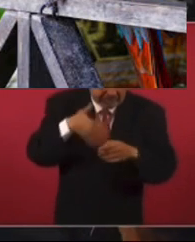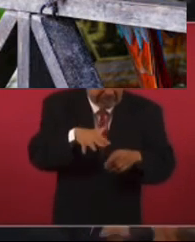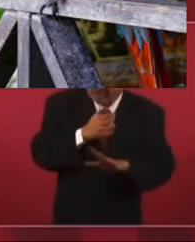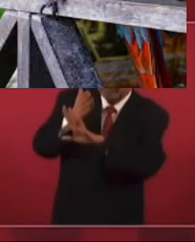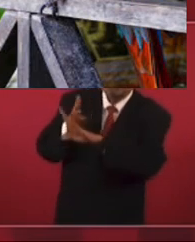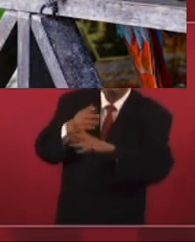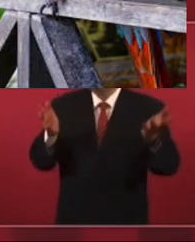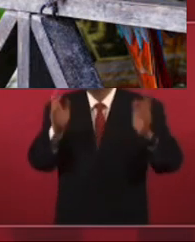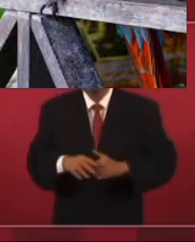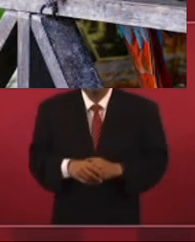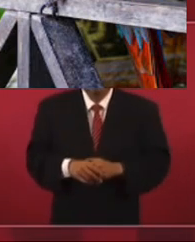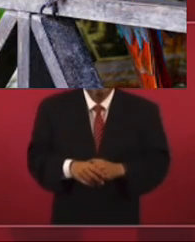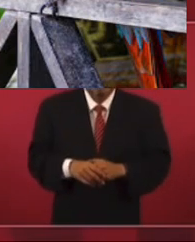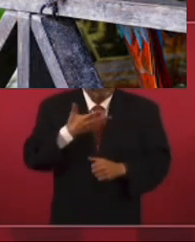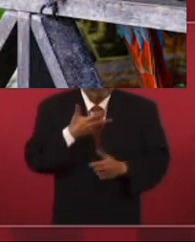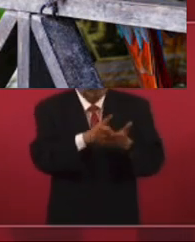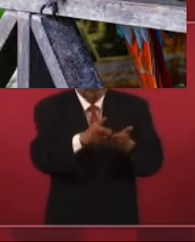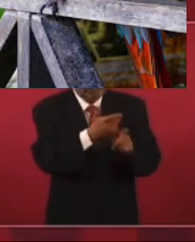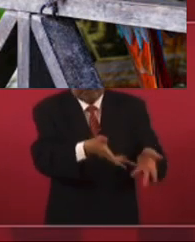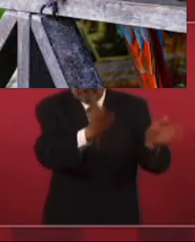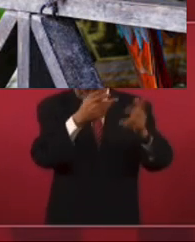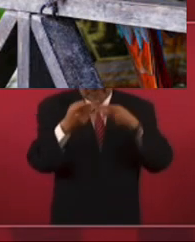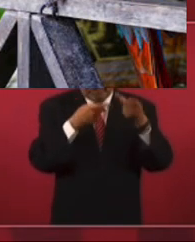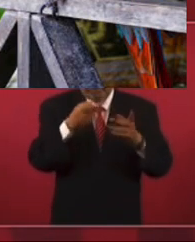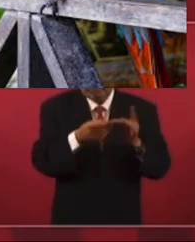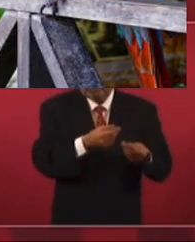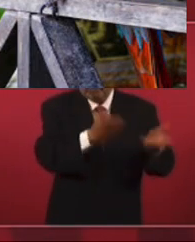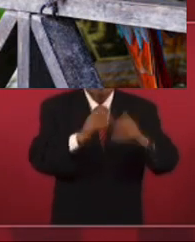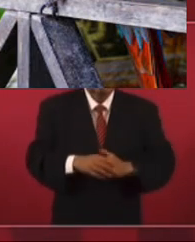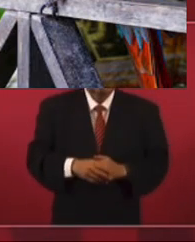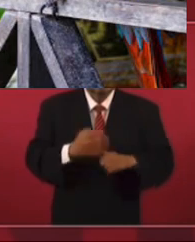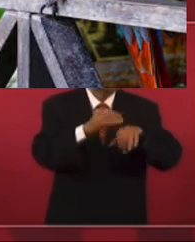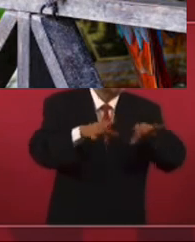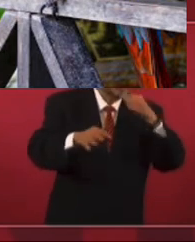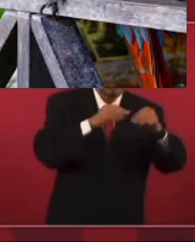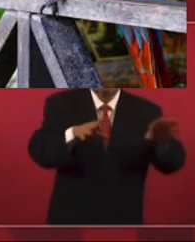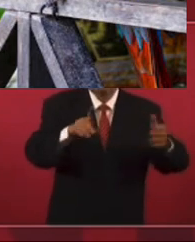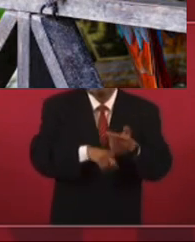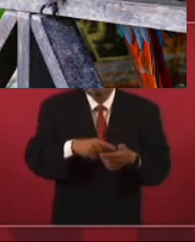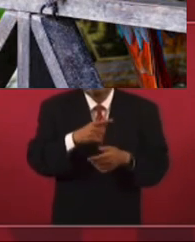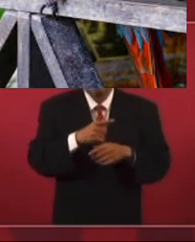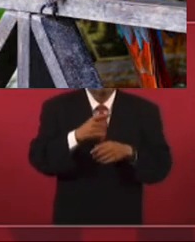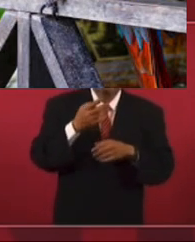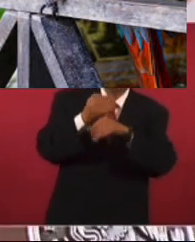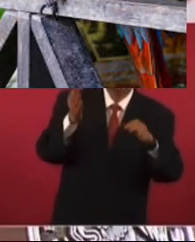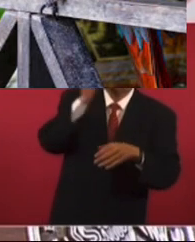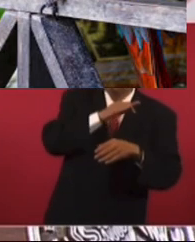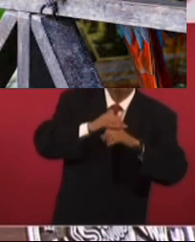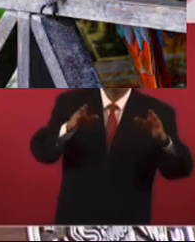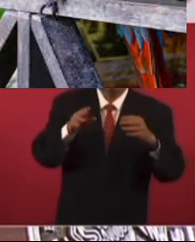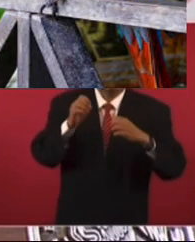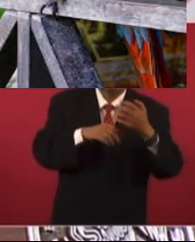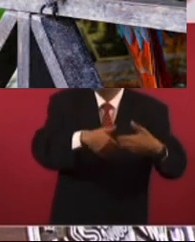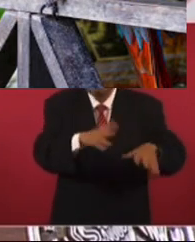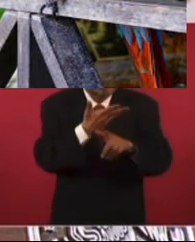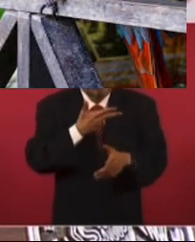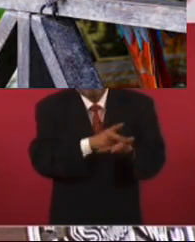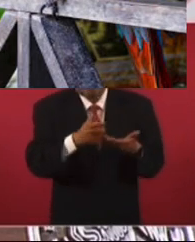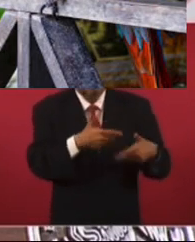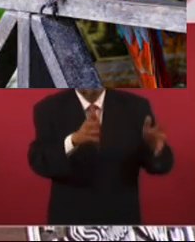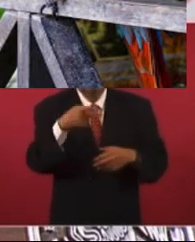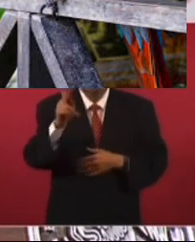Futuro, con todas estas cosas, con todas estas frases pegadoras, con todas estas estupideces que dice, con todo esto